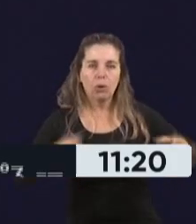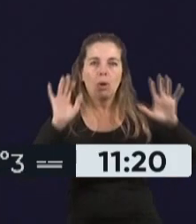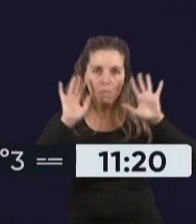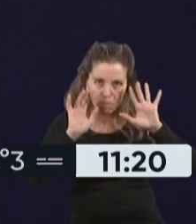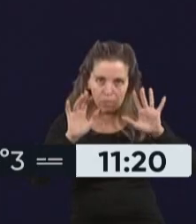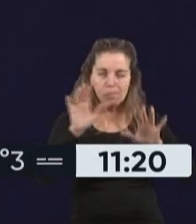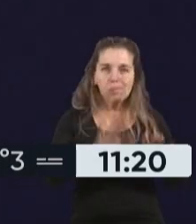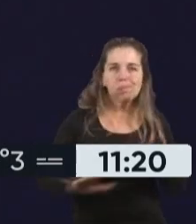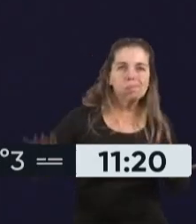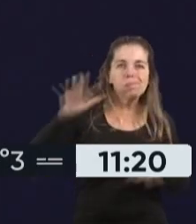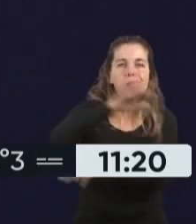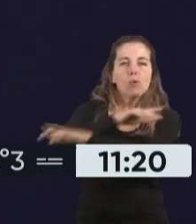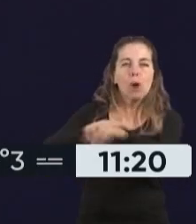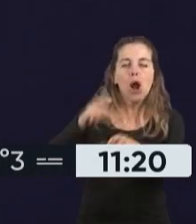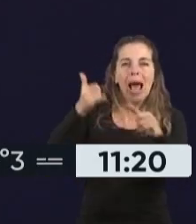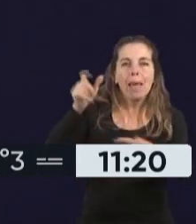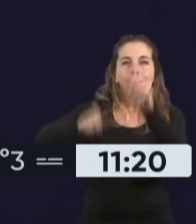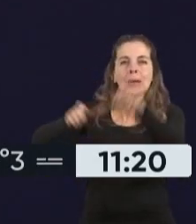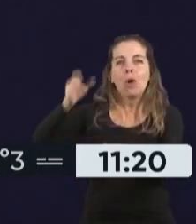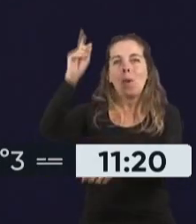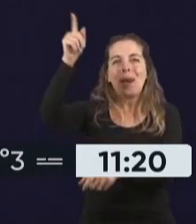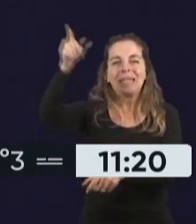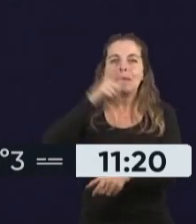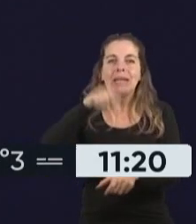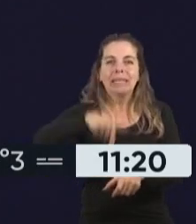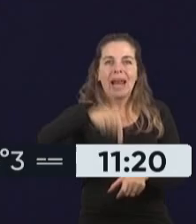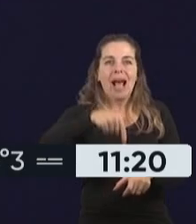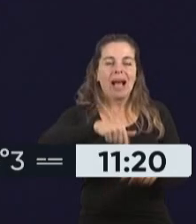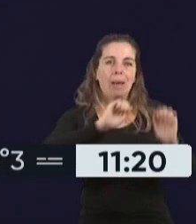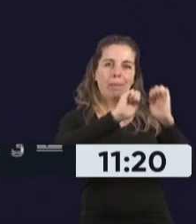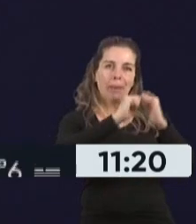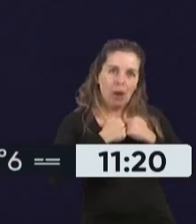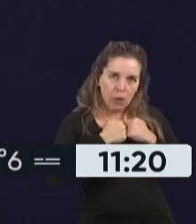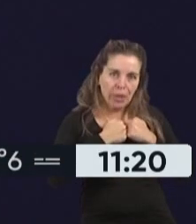posibles refugiados, que lo vuelvo a aclarar, lo aclaré la semana pasada.